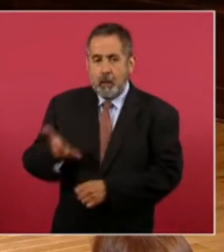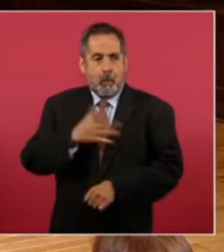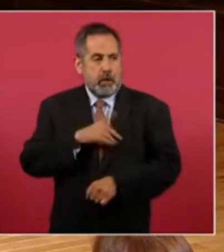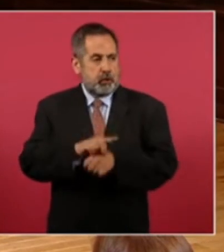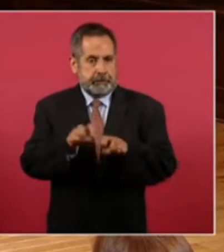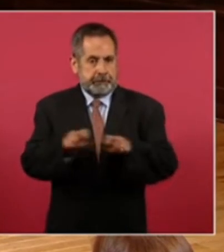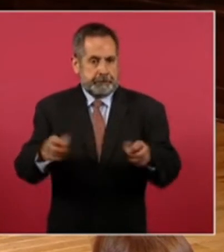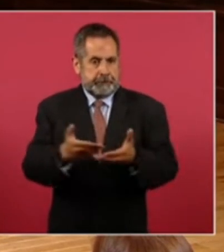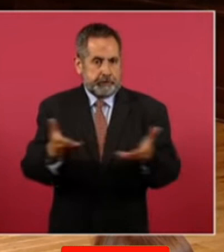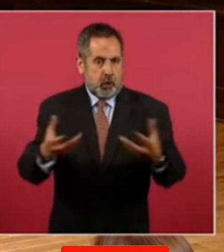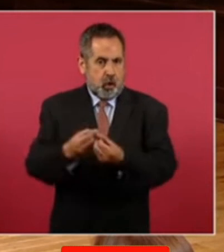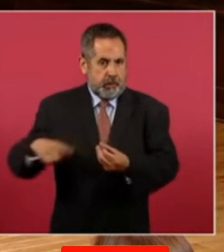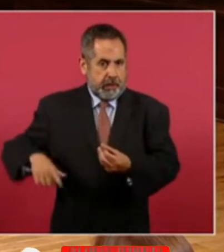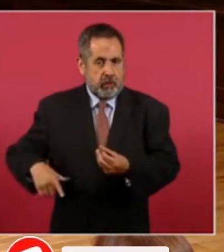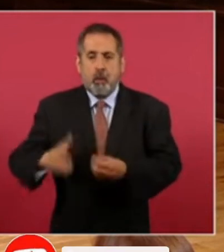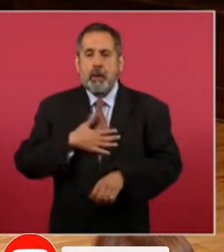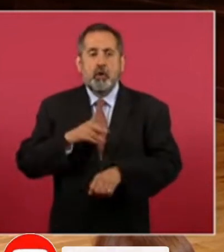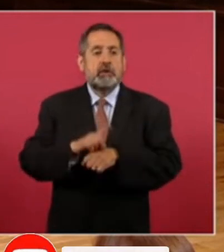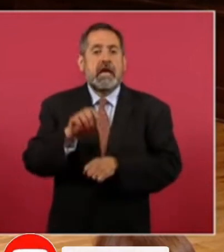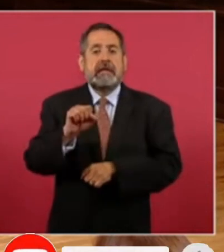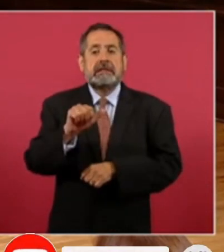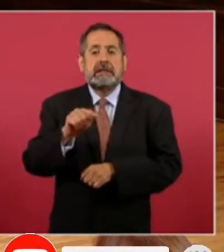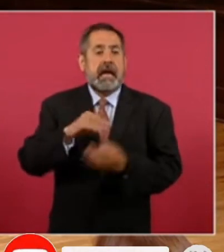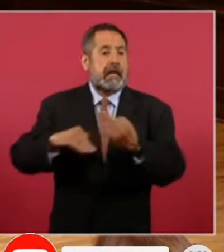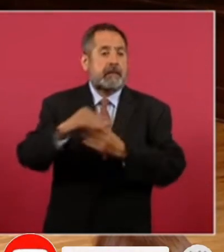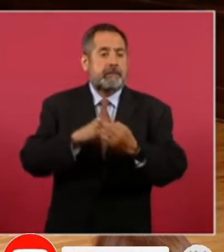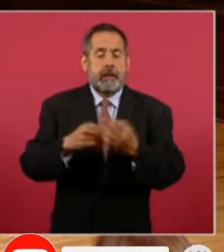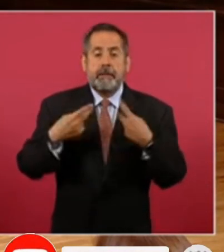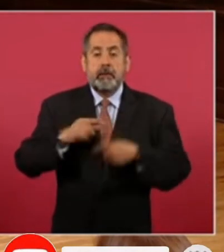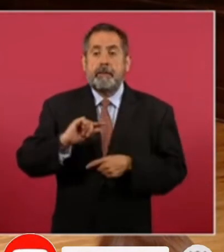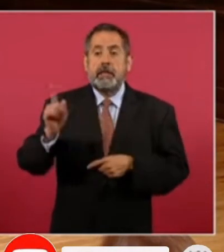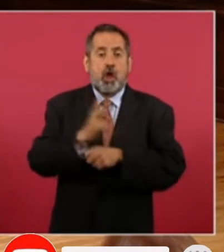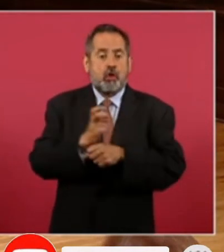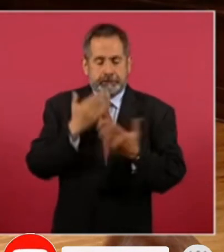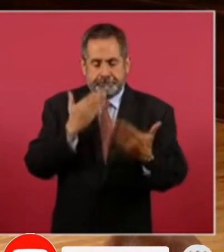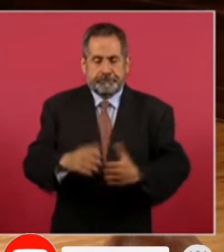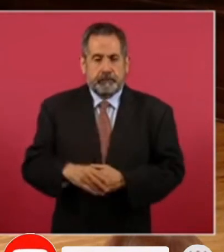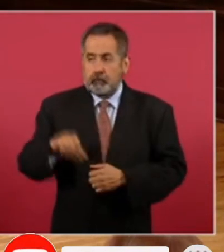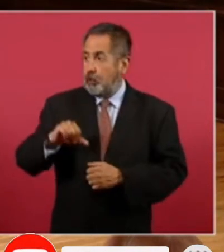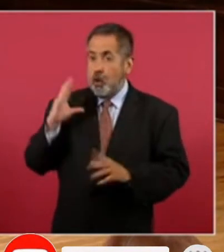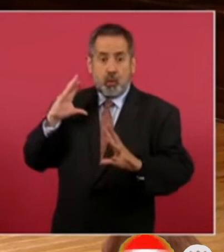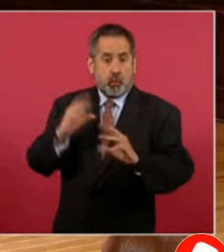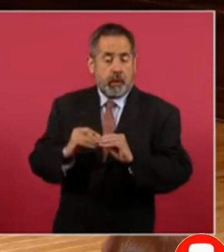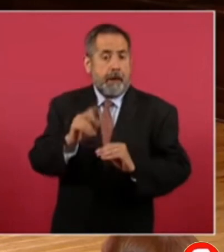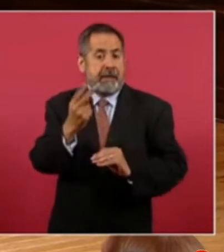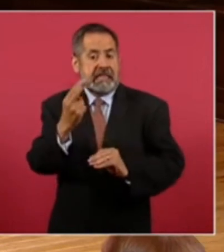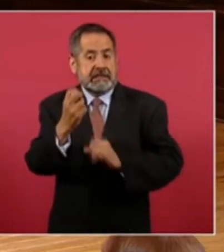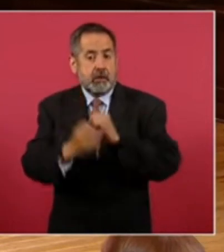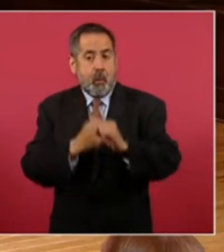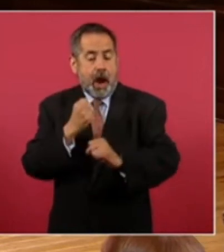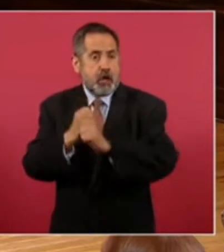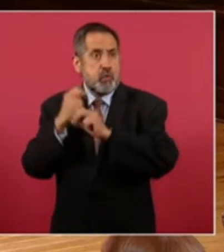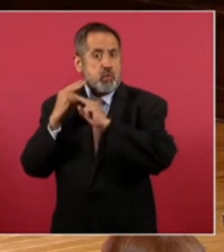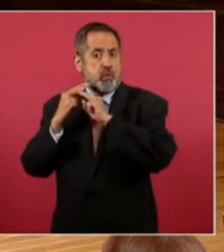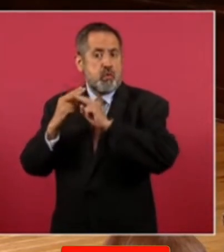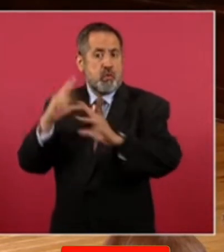e invitados especiales. Este mes, nuestra institución cumple 25 años, pero no cabe